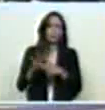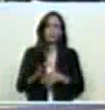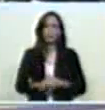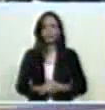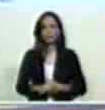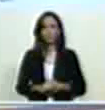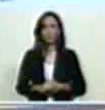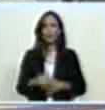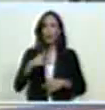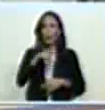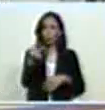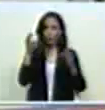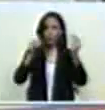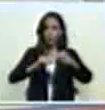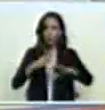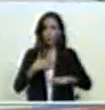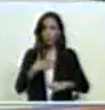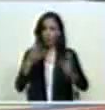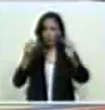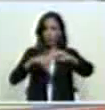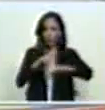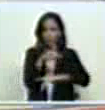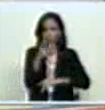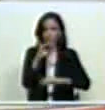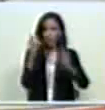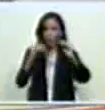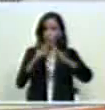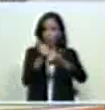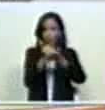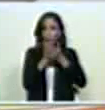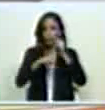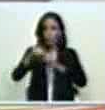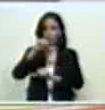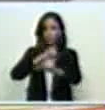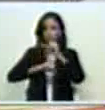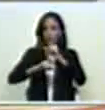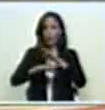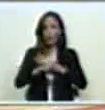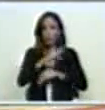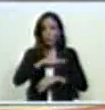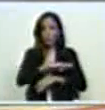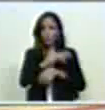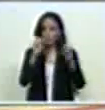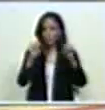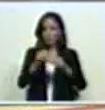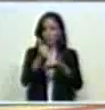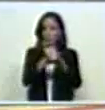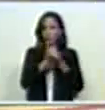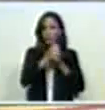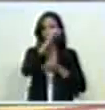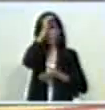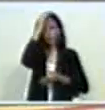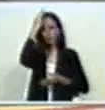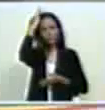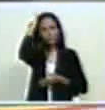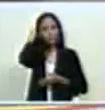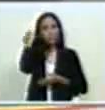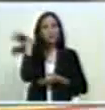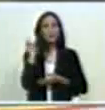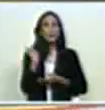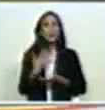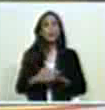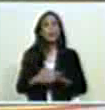ustedes están de acuerdo conmigo me van a ayudar con la misión negra hipólita bueno